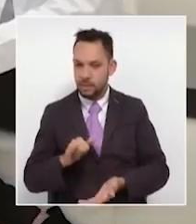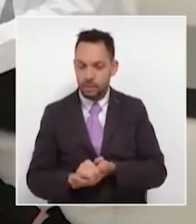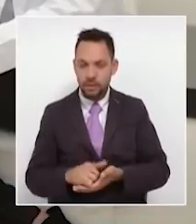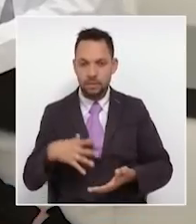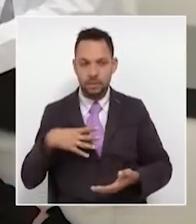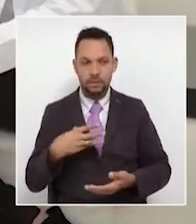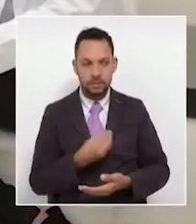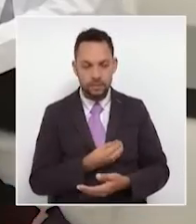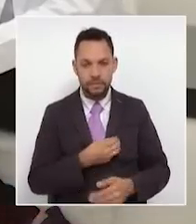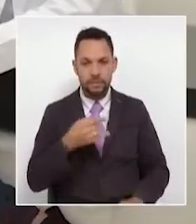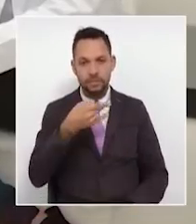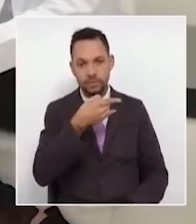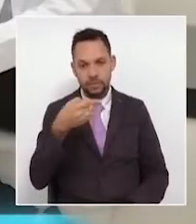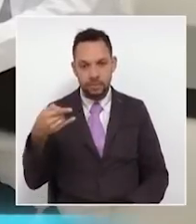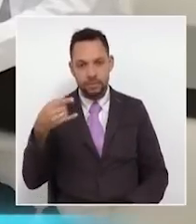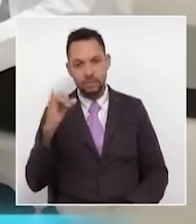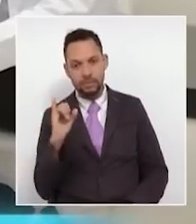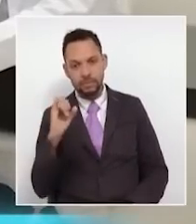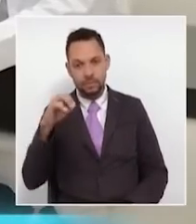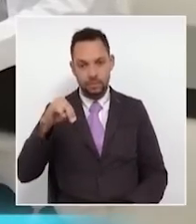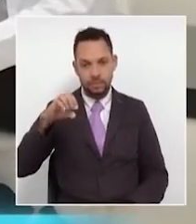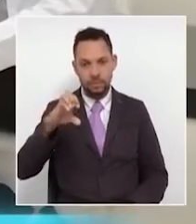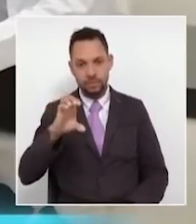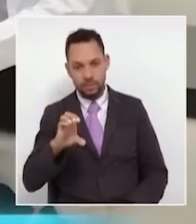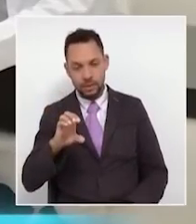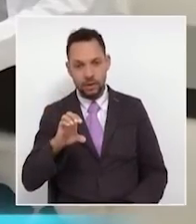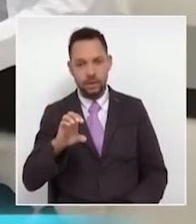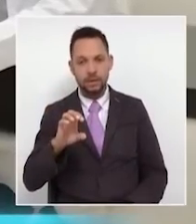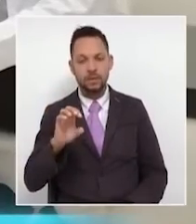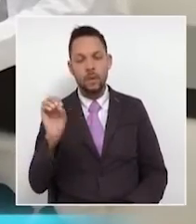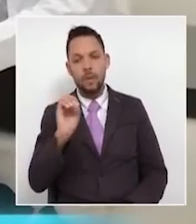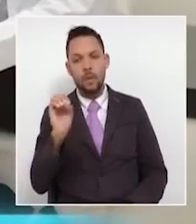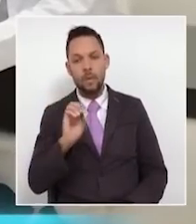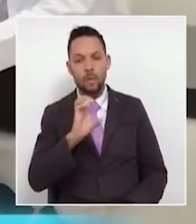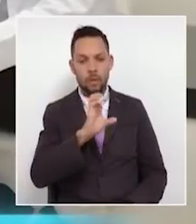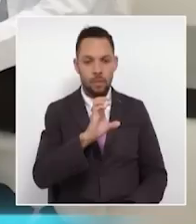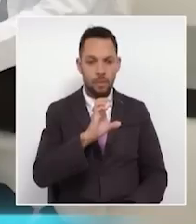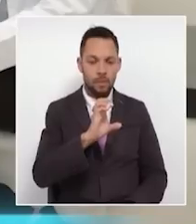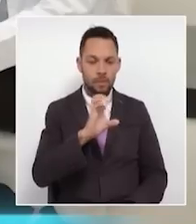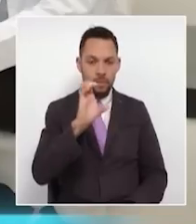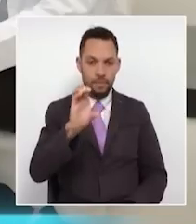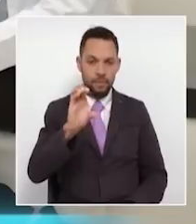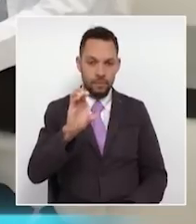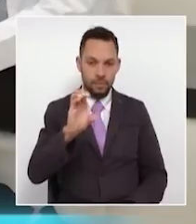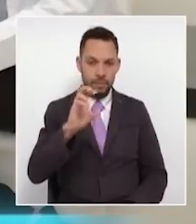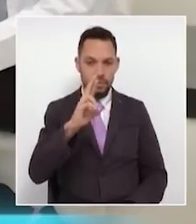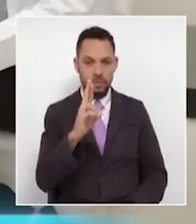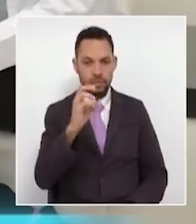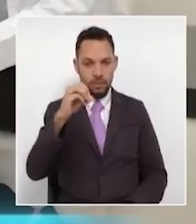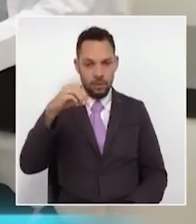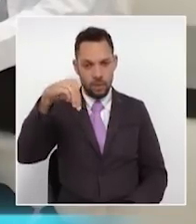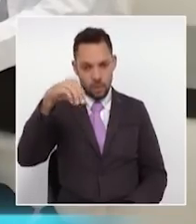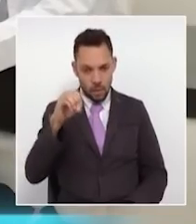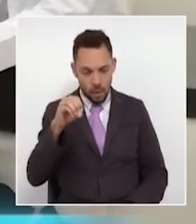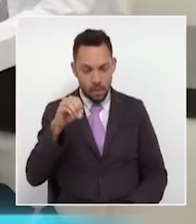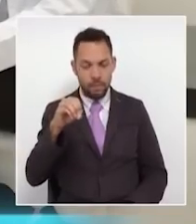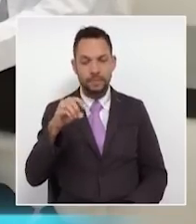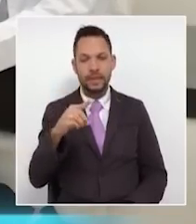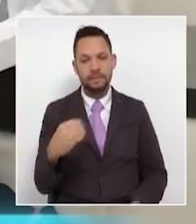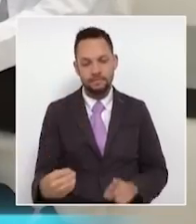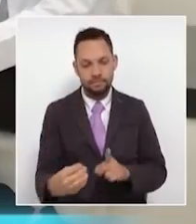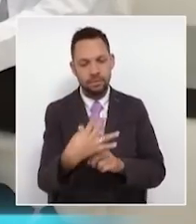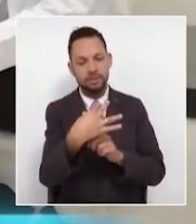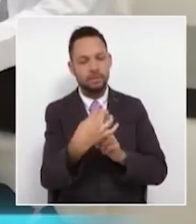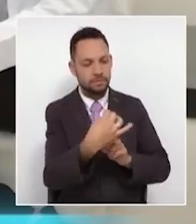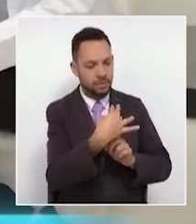de zinc del cromo y de otros micronutrientes que van a ser vitales para la producción de neurotransmisores y de sustancias que